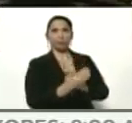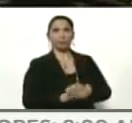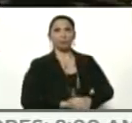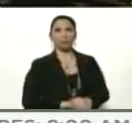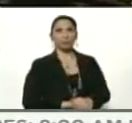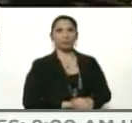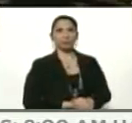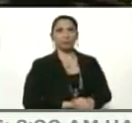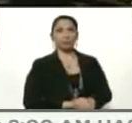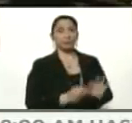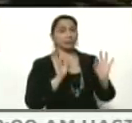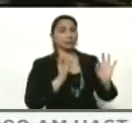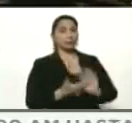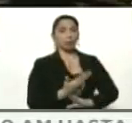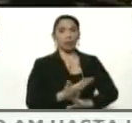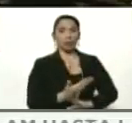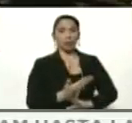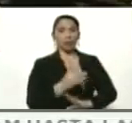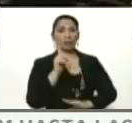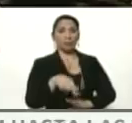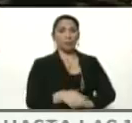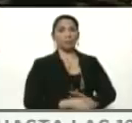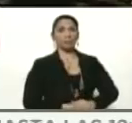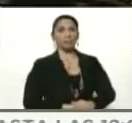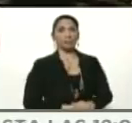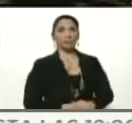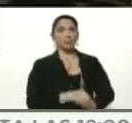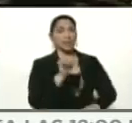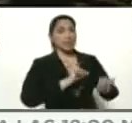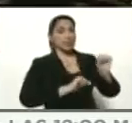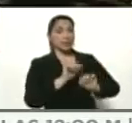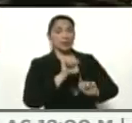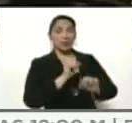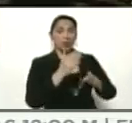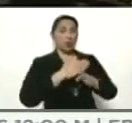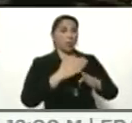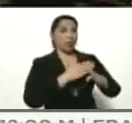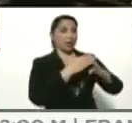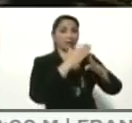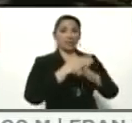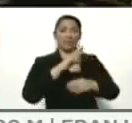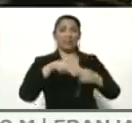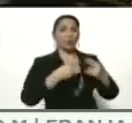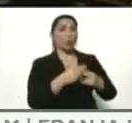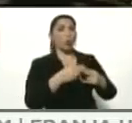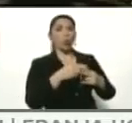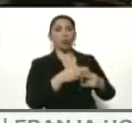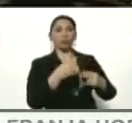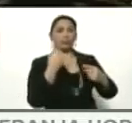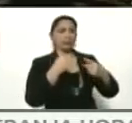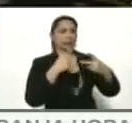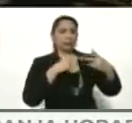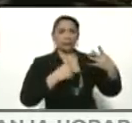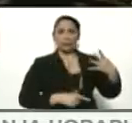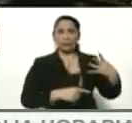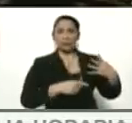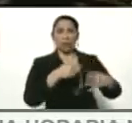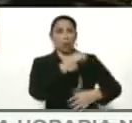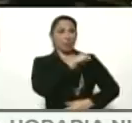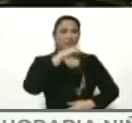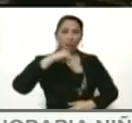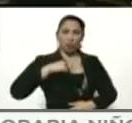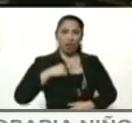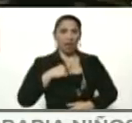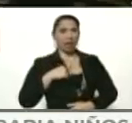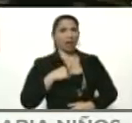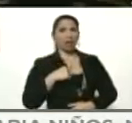en los PASI. Es muy importante. Igualmente, evitar compartir ningún objeto de uso personal o de trabajo. Los objetos de uso personal son,